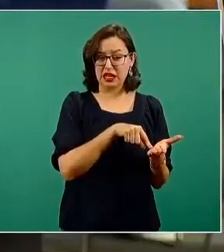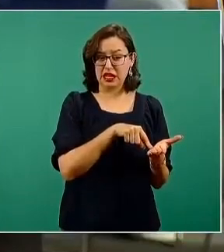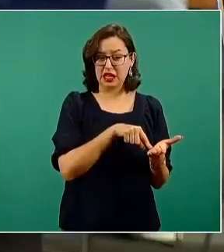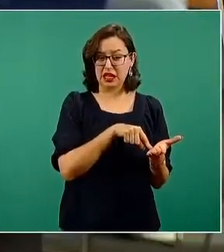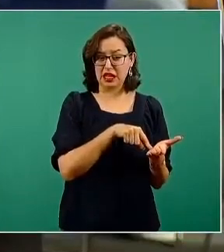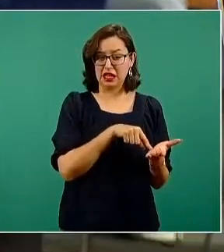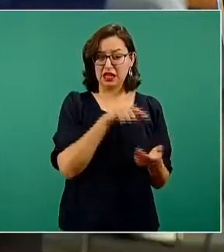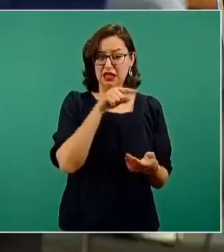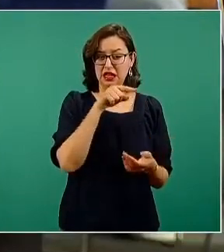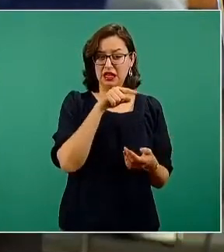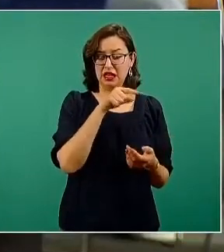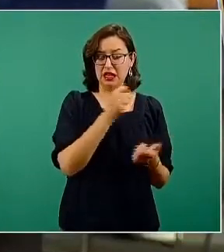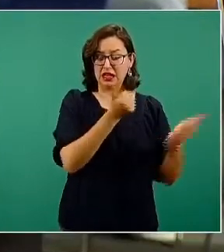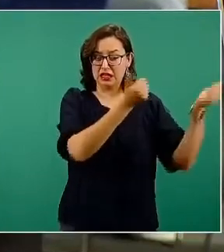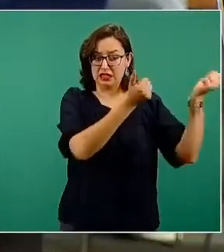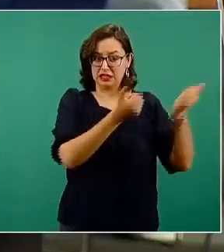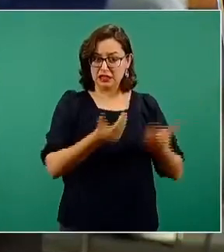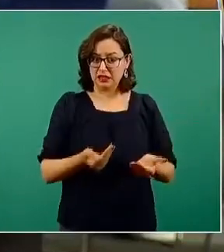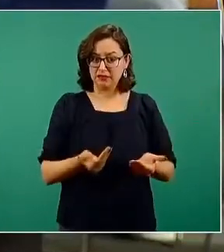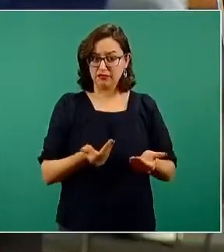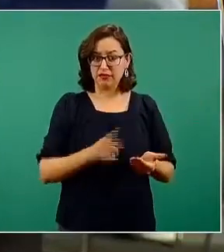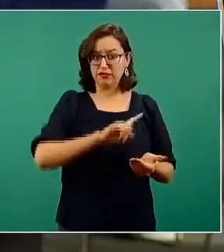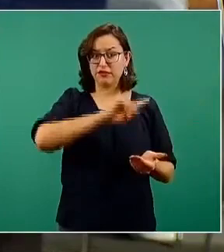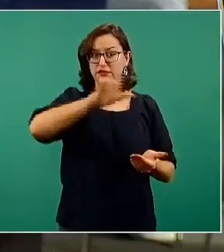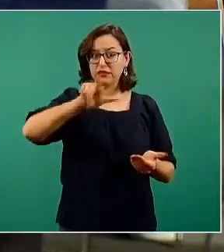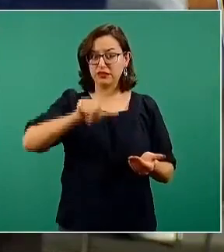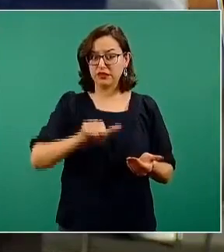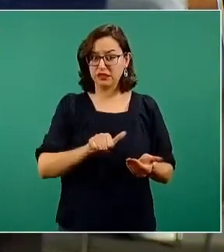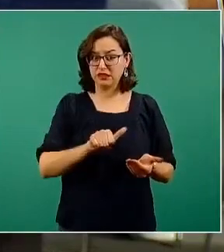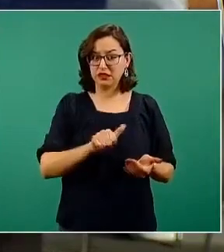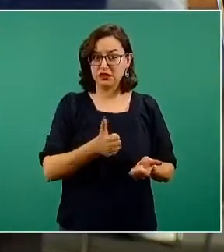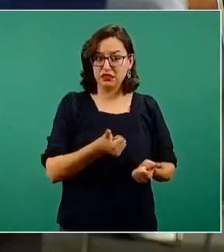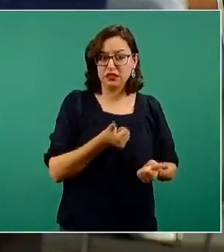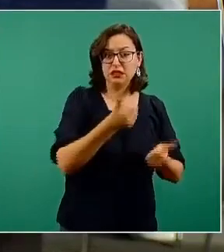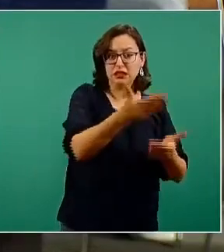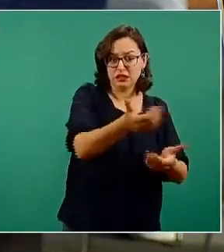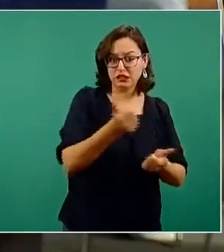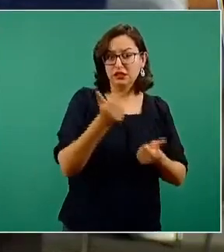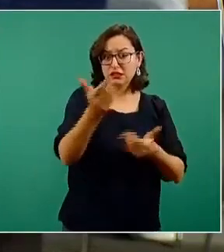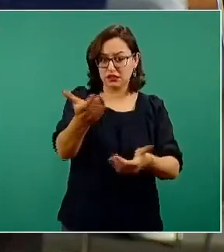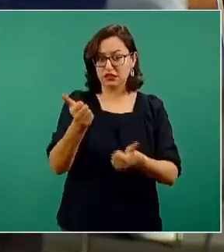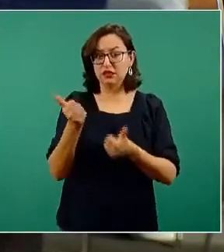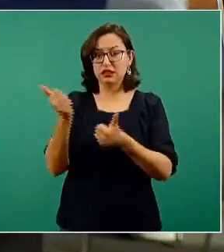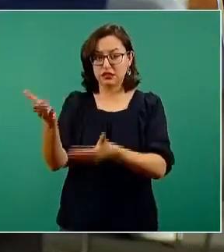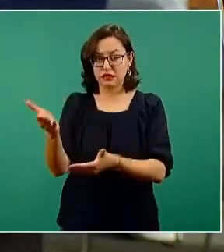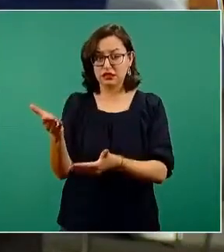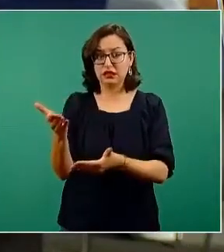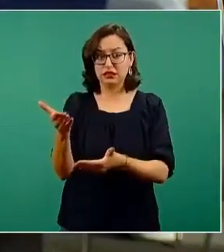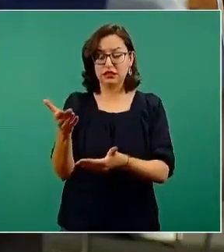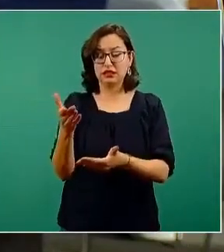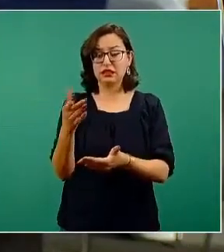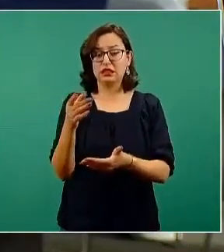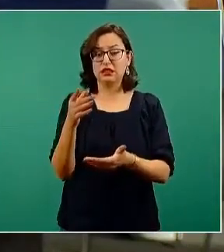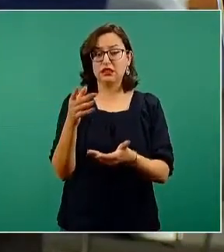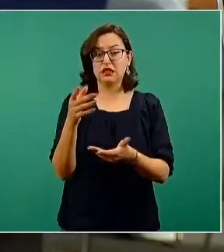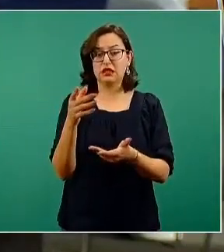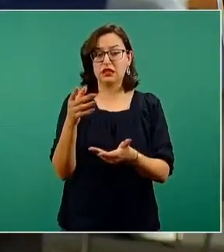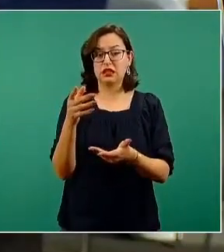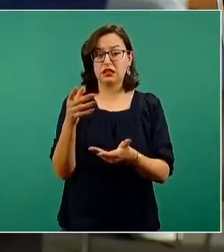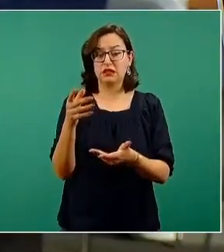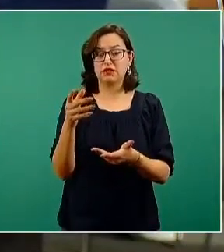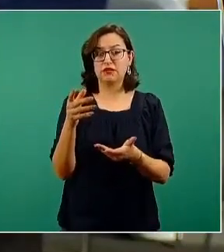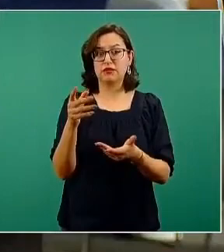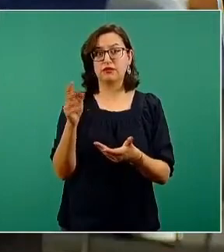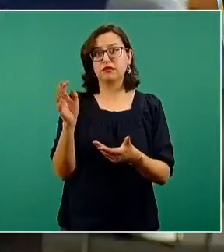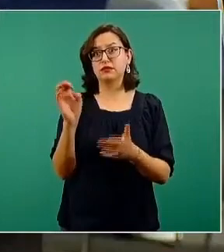de vacunación o a los lugares a los que van a ir a vacunar a las personas que están